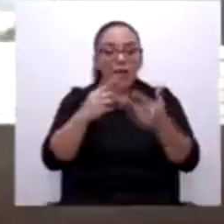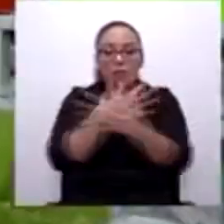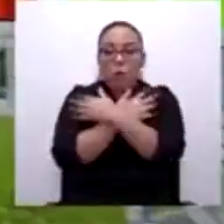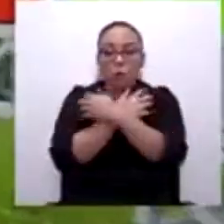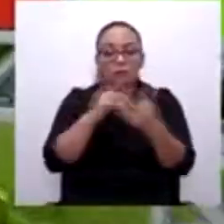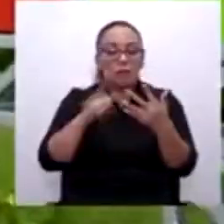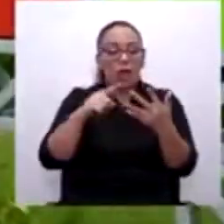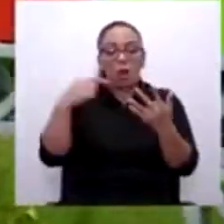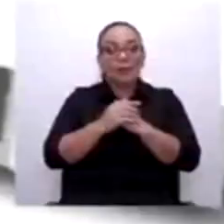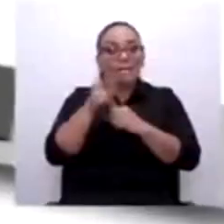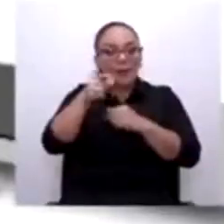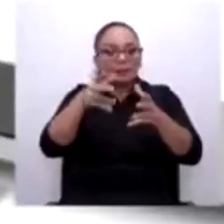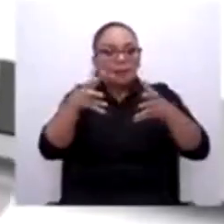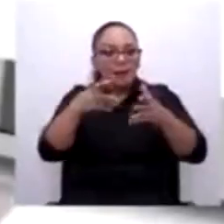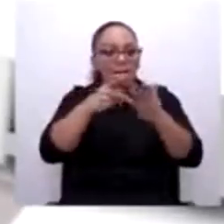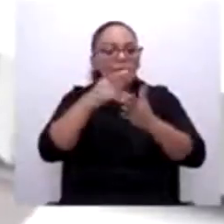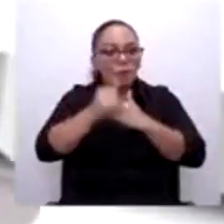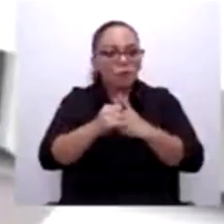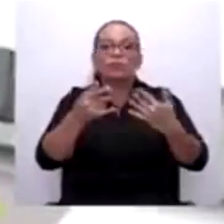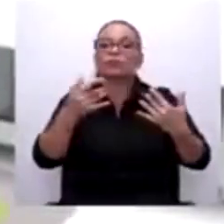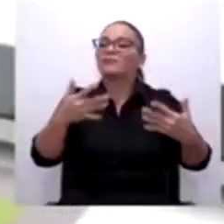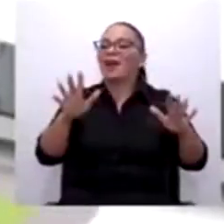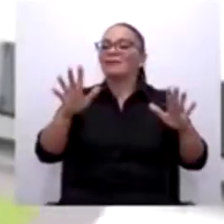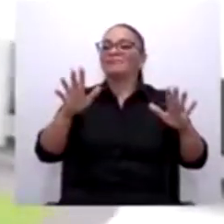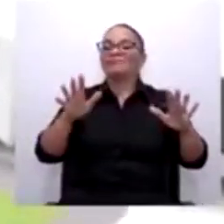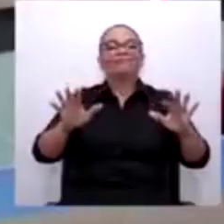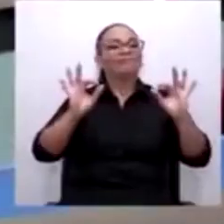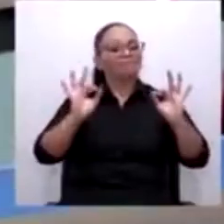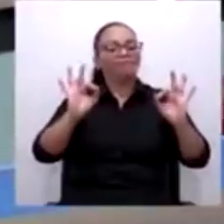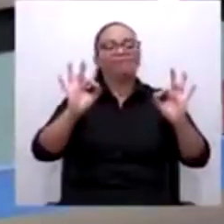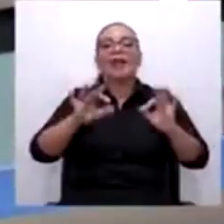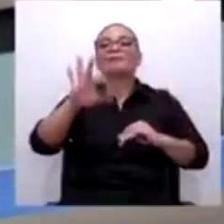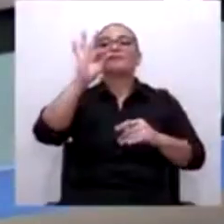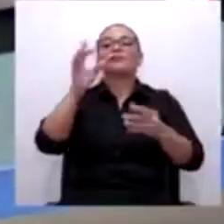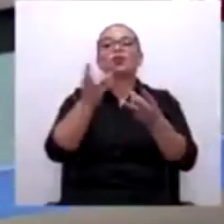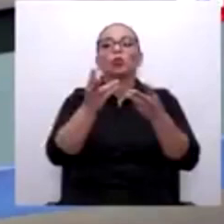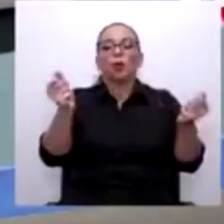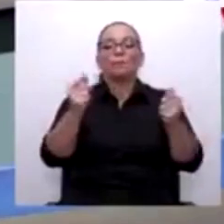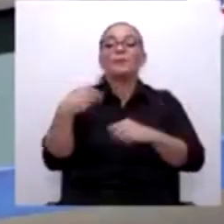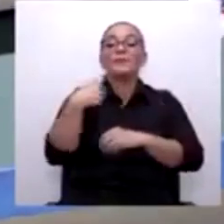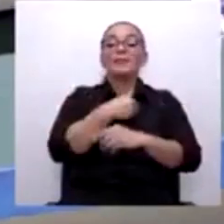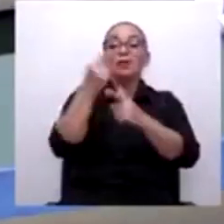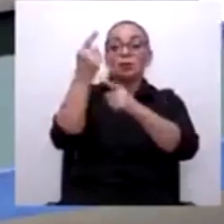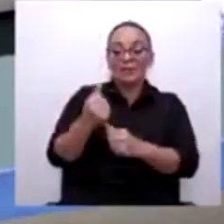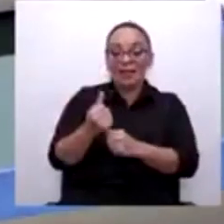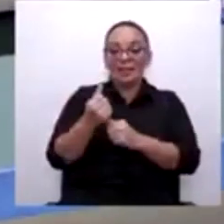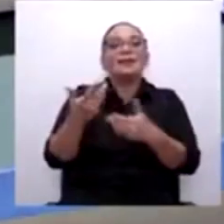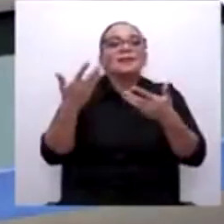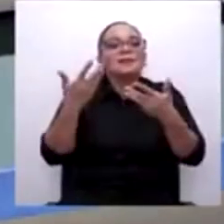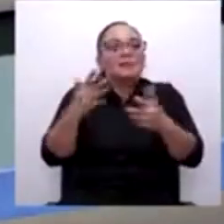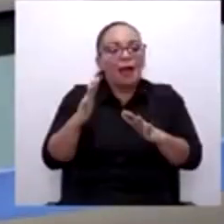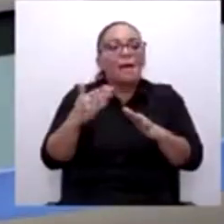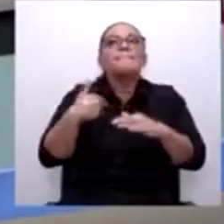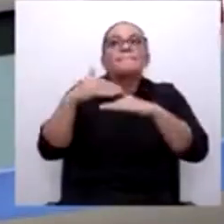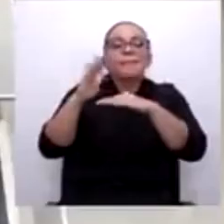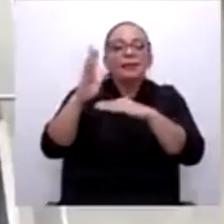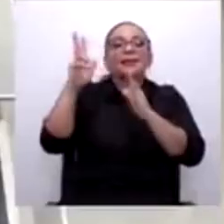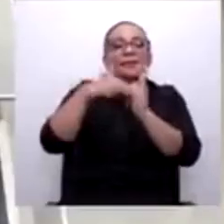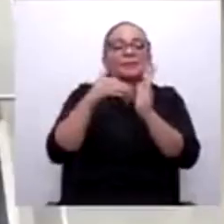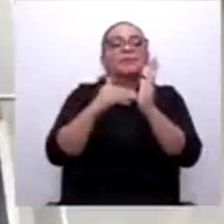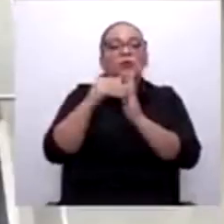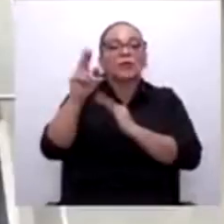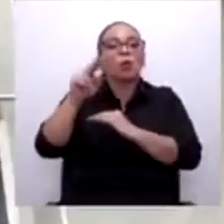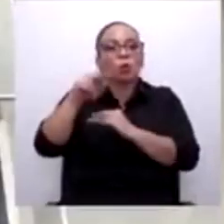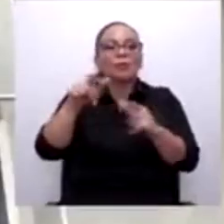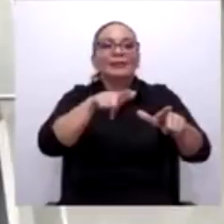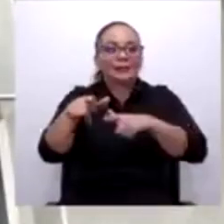millones de colones para comenzar el proyecto de la morgue judicial en la zona sur del país. Nosotros,